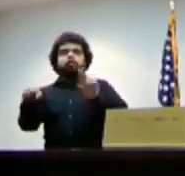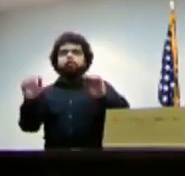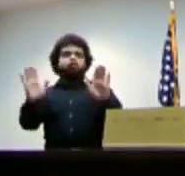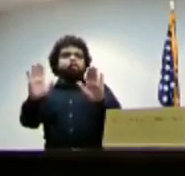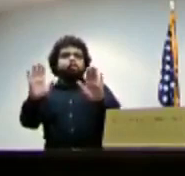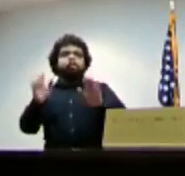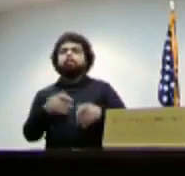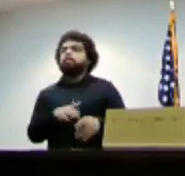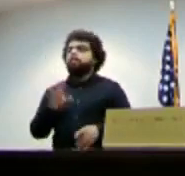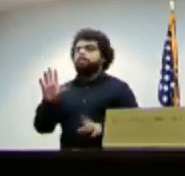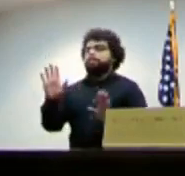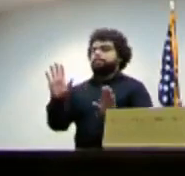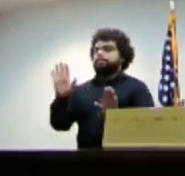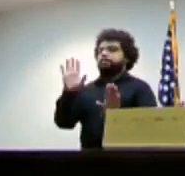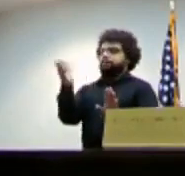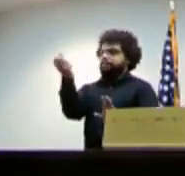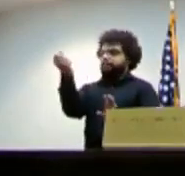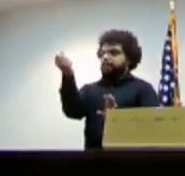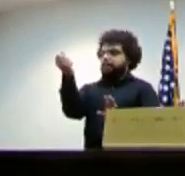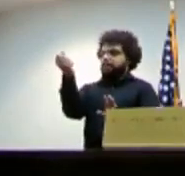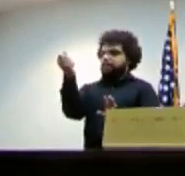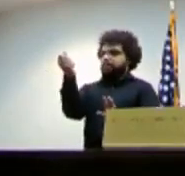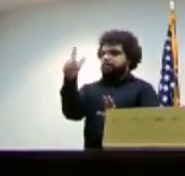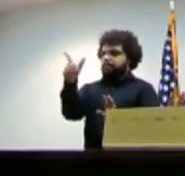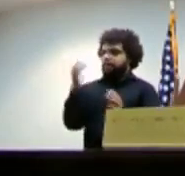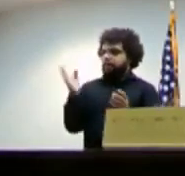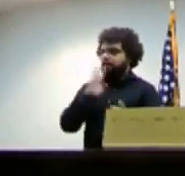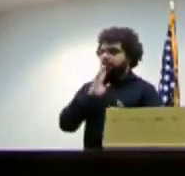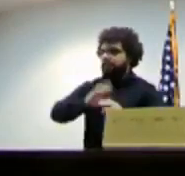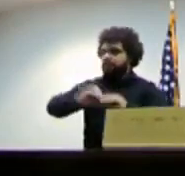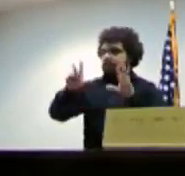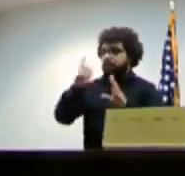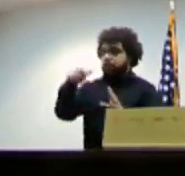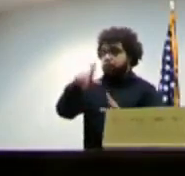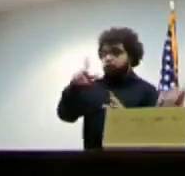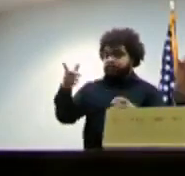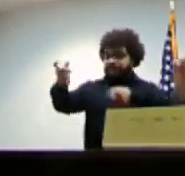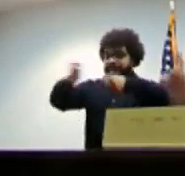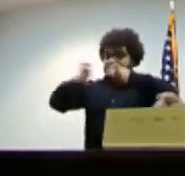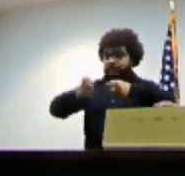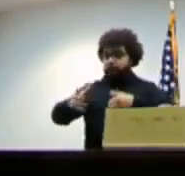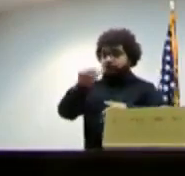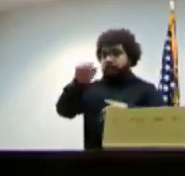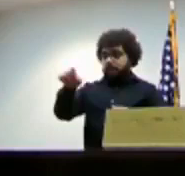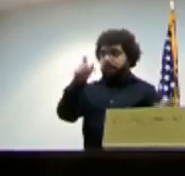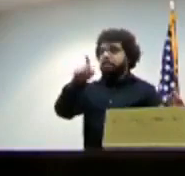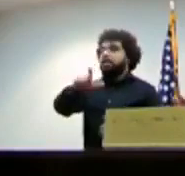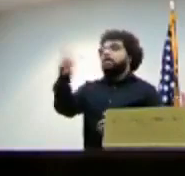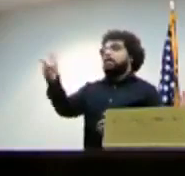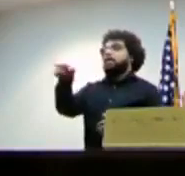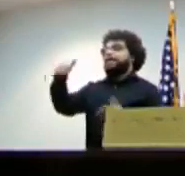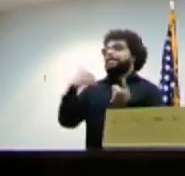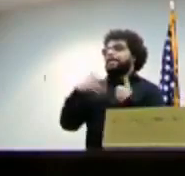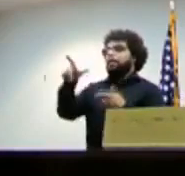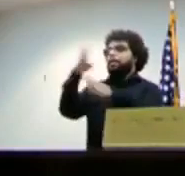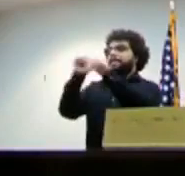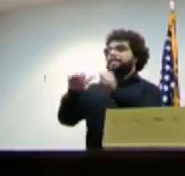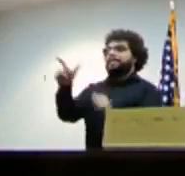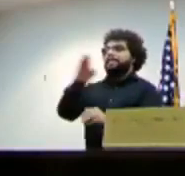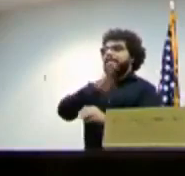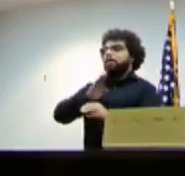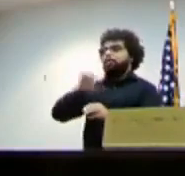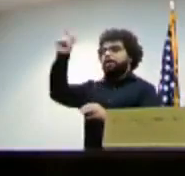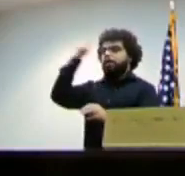a hablar claro. Lo que usted maneja, la generación, es el director de la Autoridad de Energía Eléctrica, el otro caballero, el presidente de la Junta